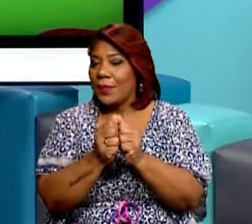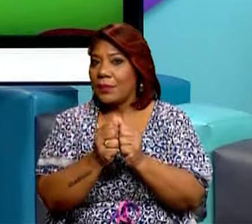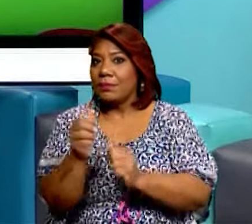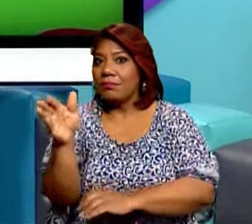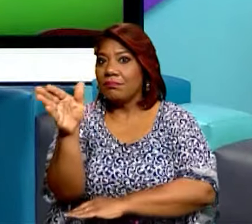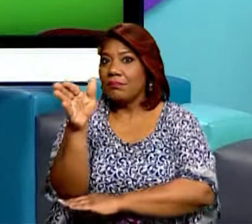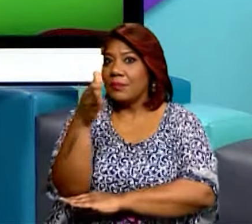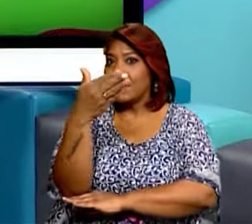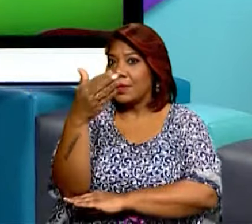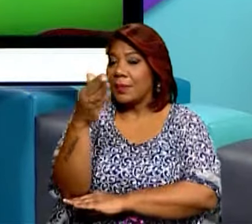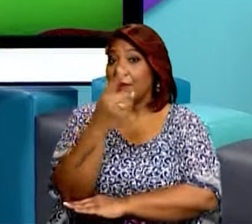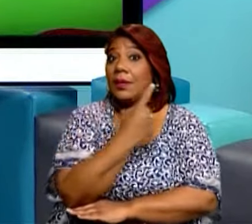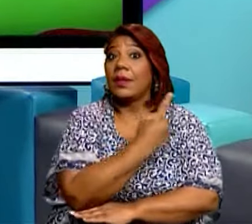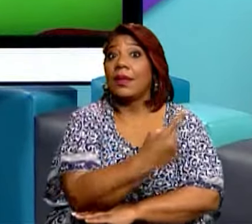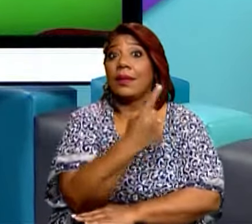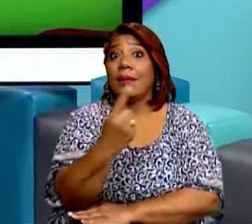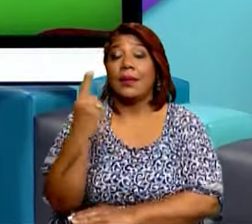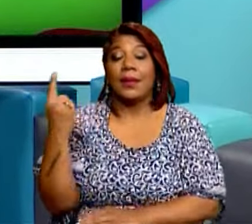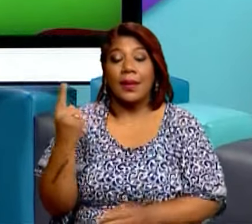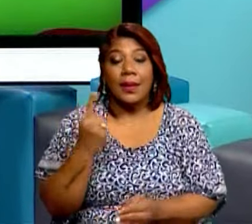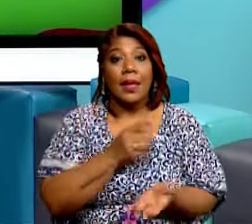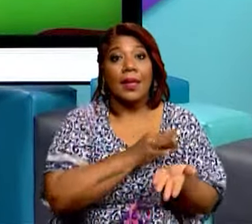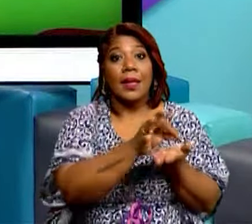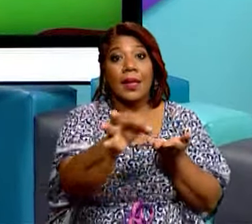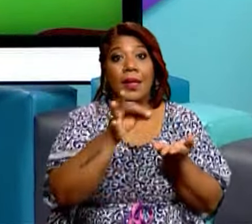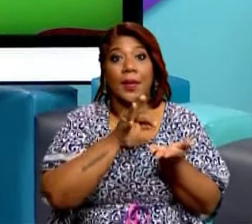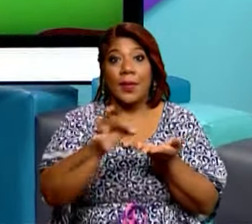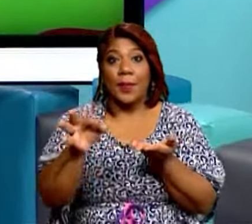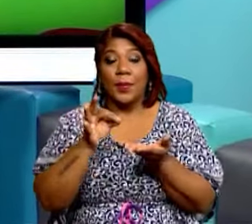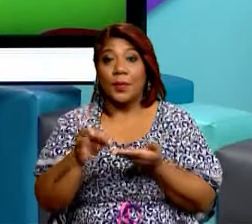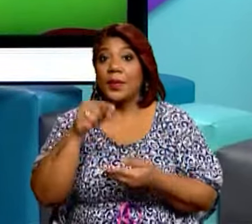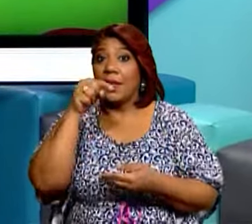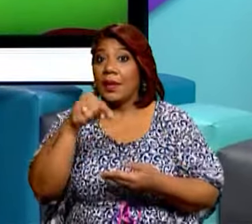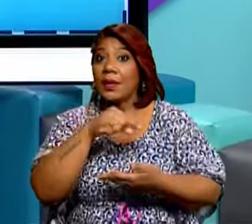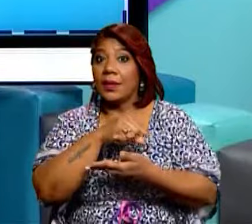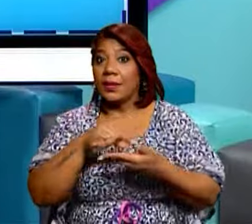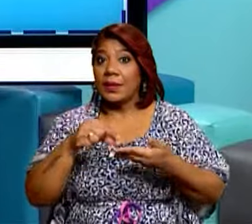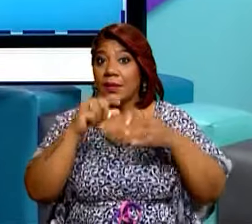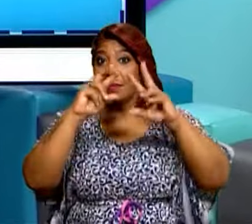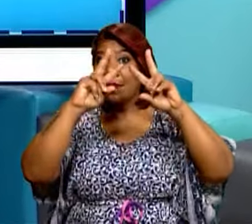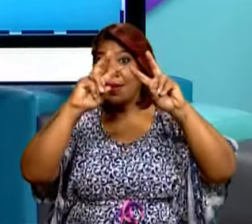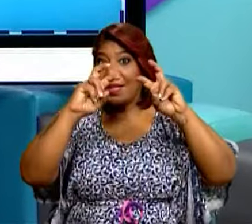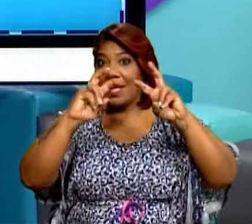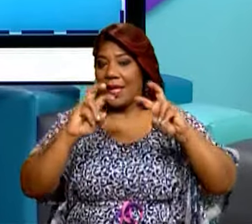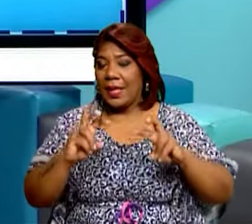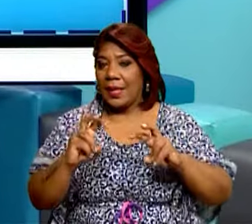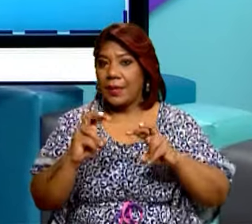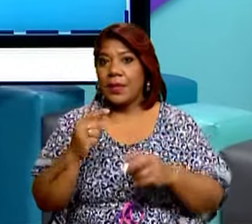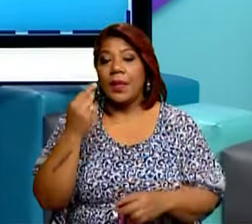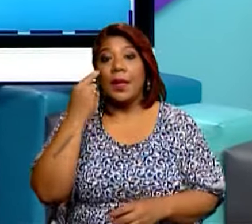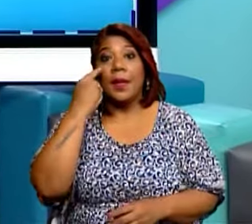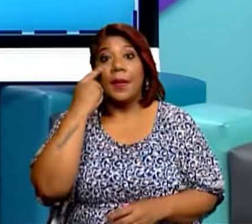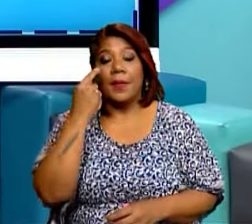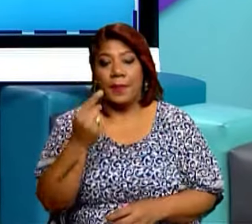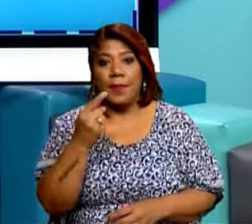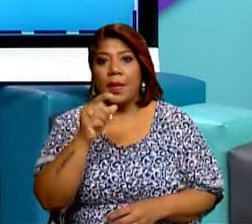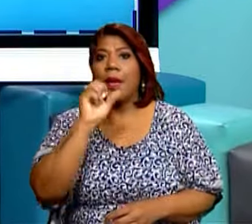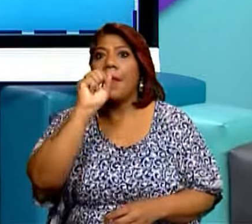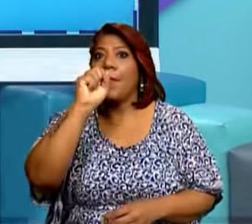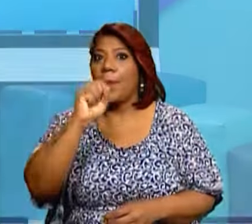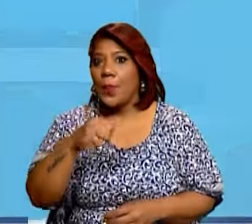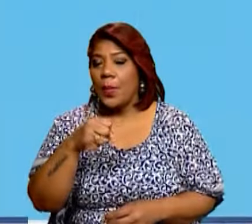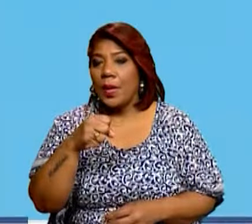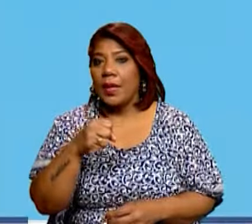a esto. Recuerda que esta semana toca evaluación, así que vamos a iniciar con nuestro test o nuestra prueba número